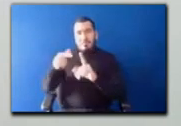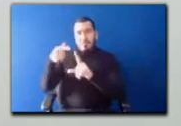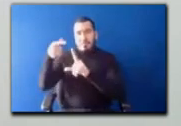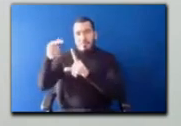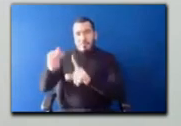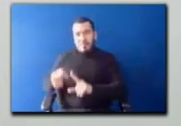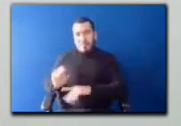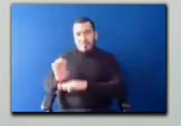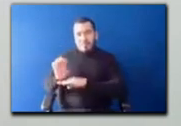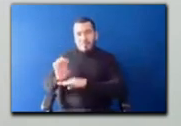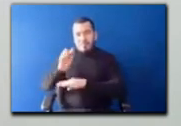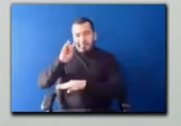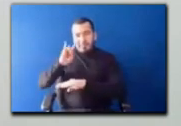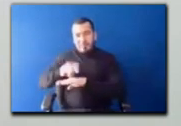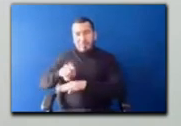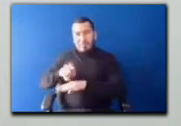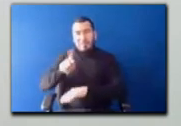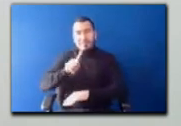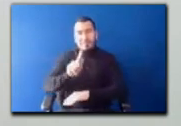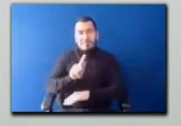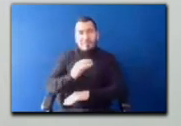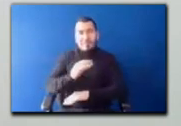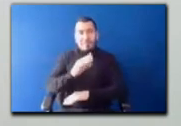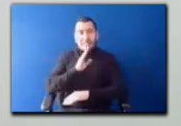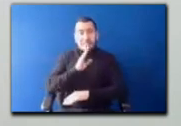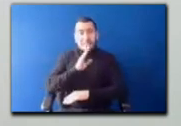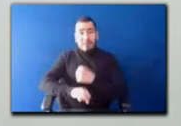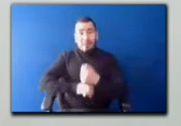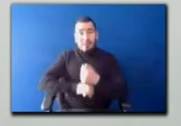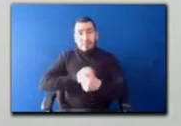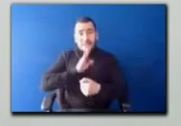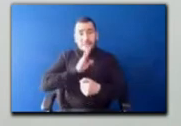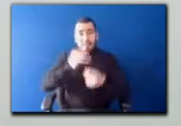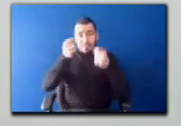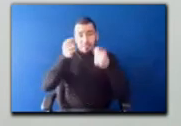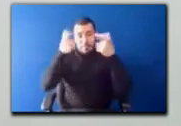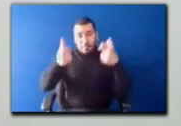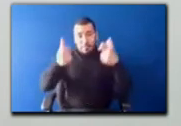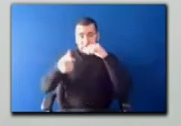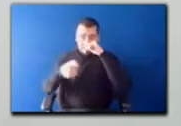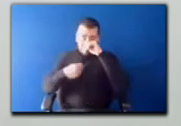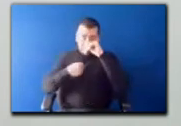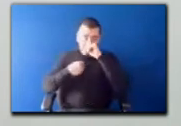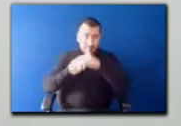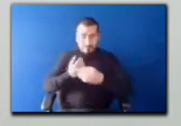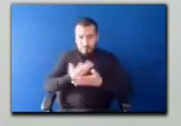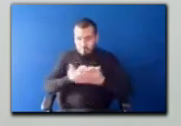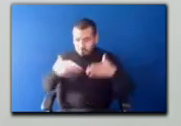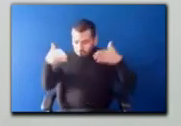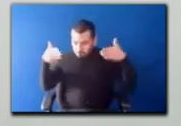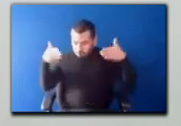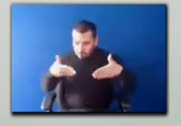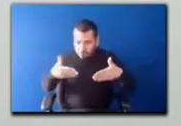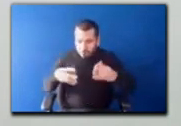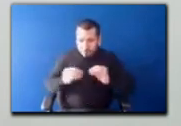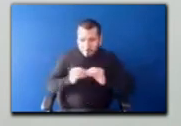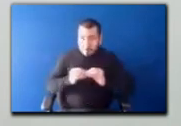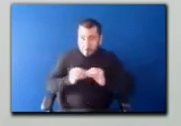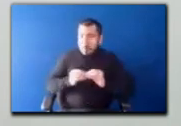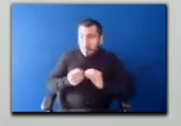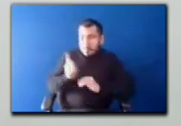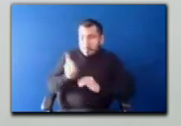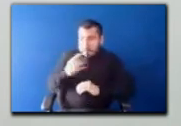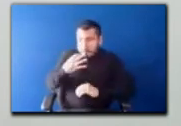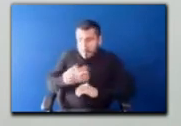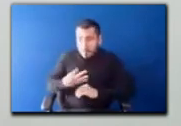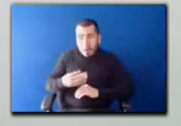el Estado que nos representa a todos, que está allí validando para que las cosas se hagan de la mejor manera. Por más beneficios que le prometan,